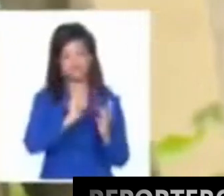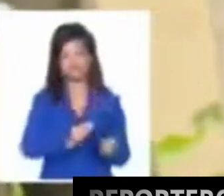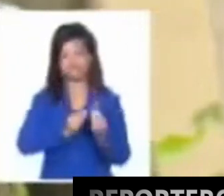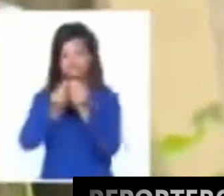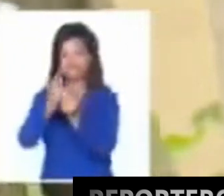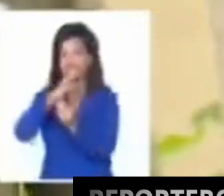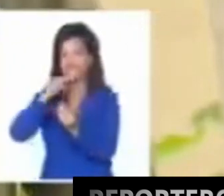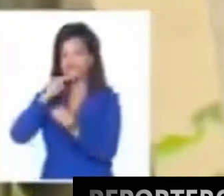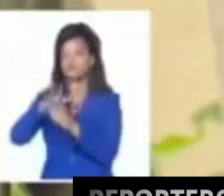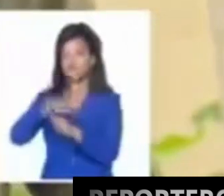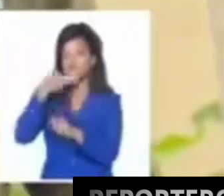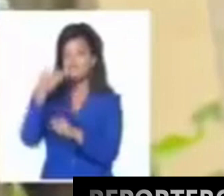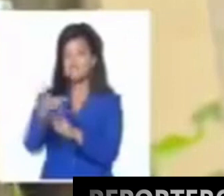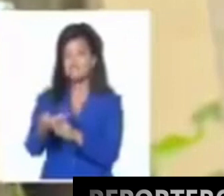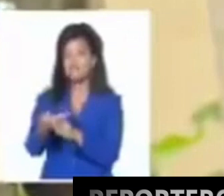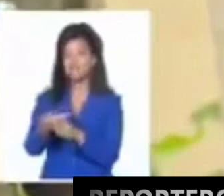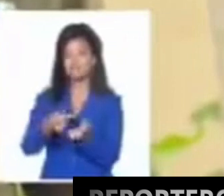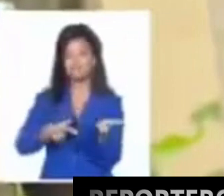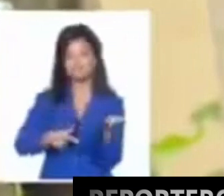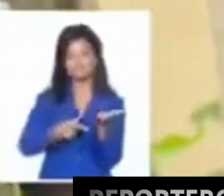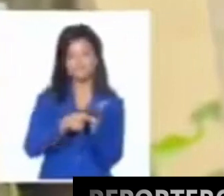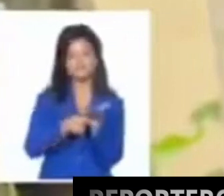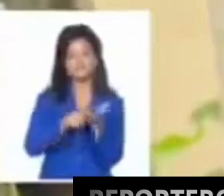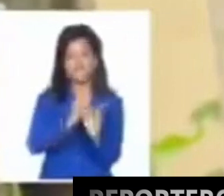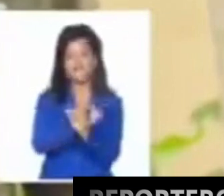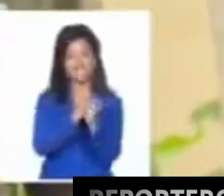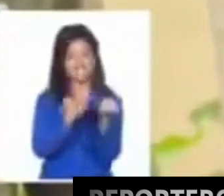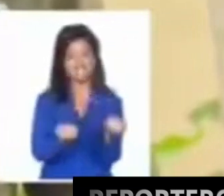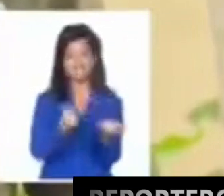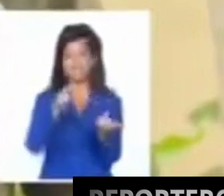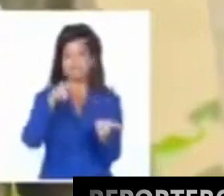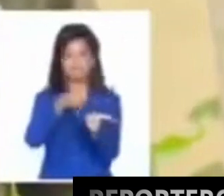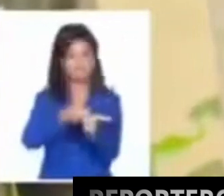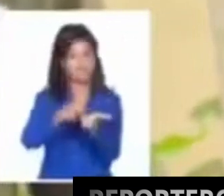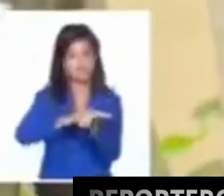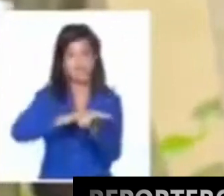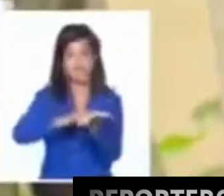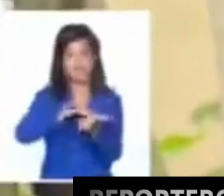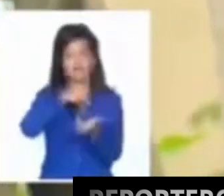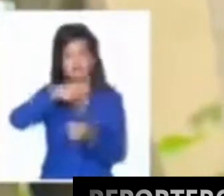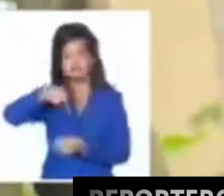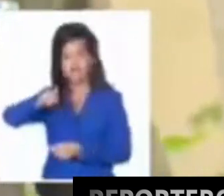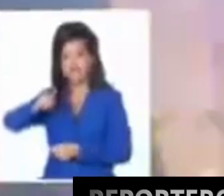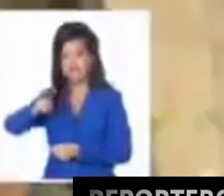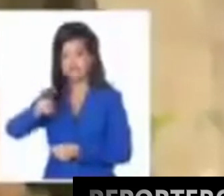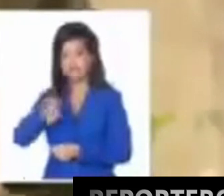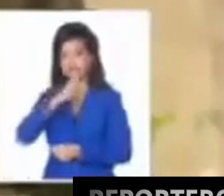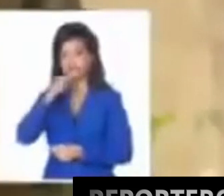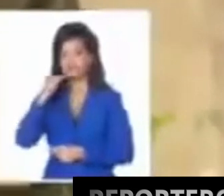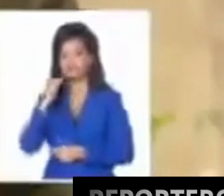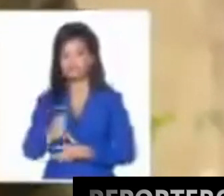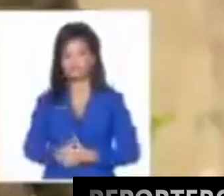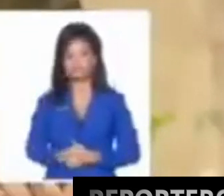posteriormente regresaba su pasaje libre, sin costo alguno, para que estos emigraran hacia Rusia. Otras